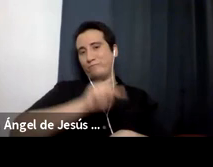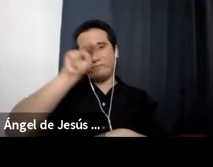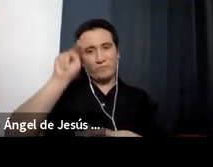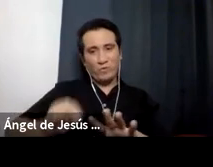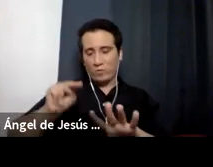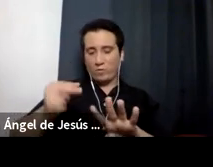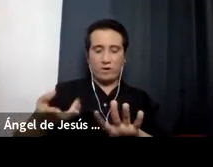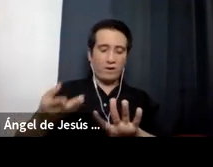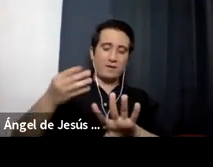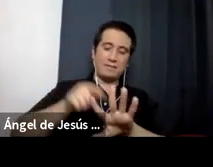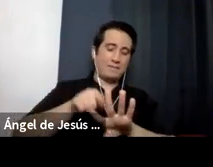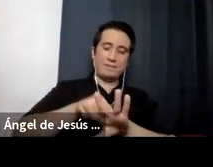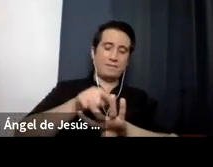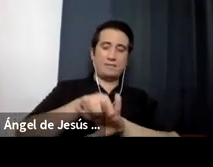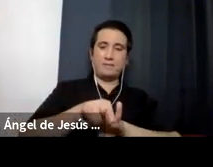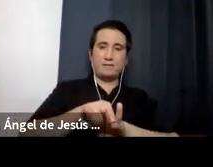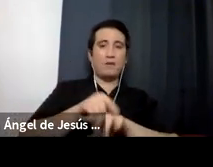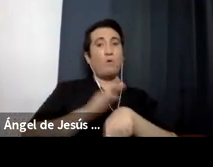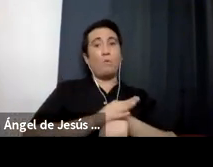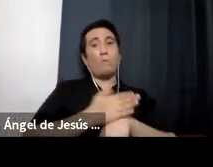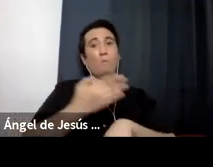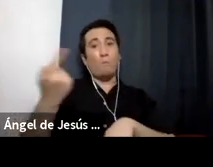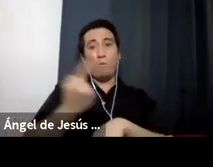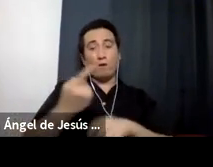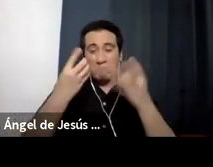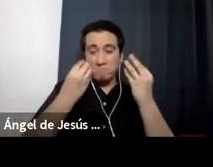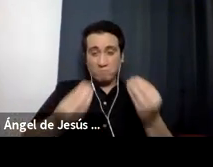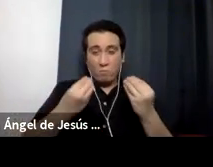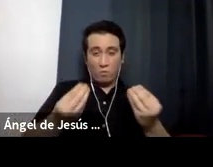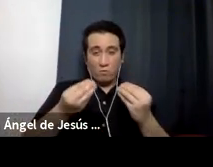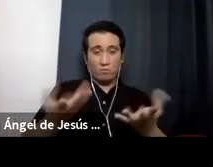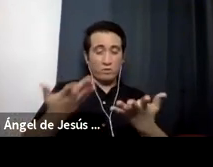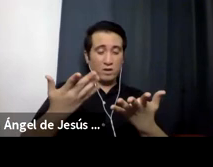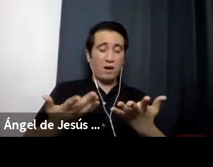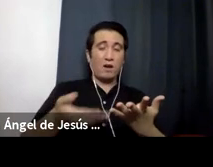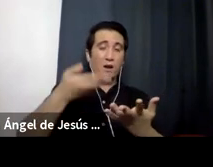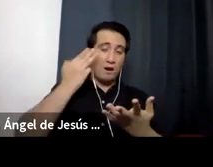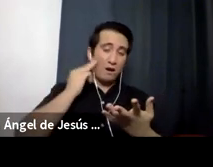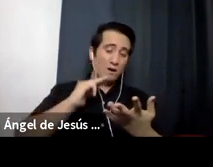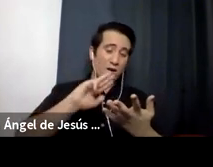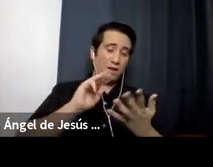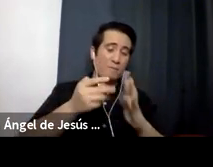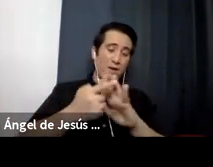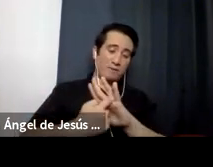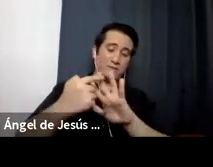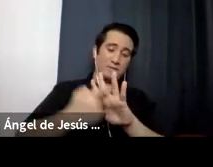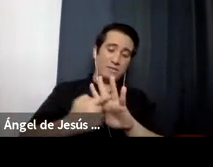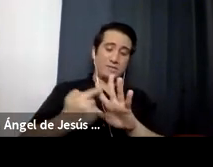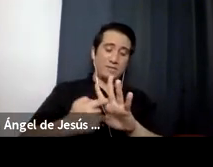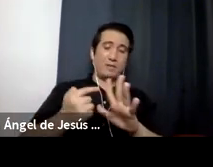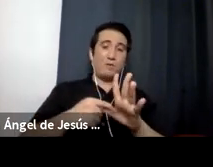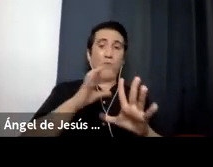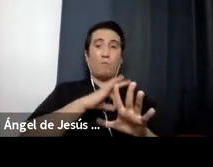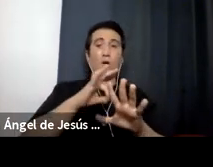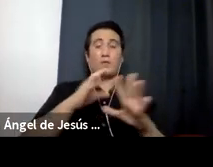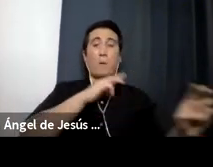dedos, precisamente porque el exceso de crema entre los dedos puede ocasionar un movimiento excesivo de los dedos